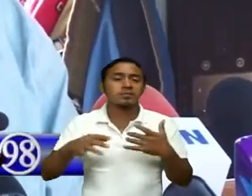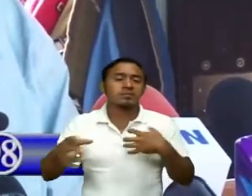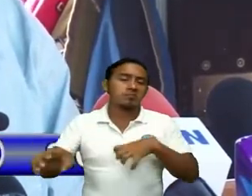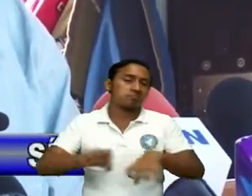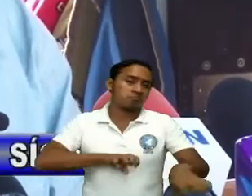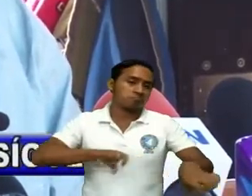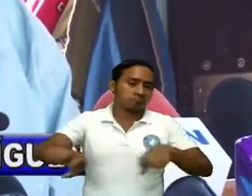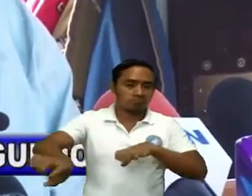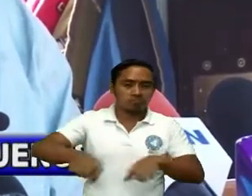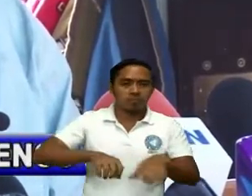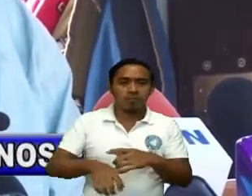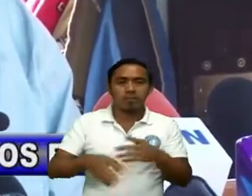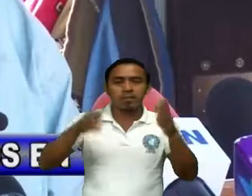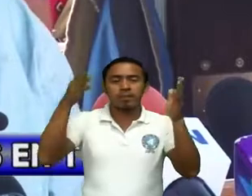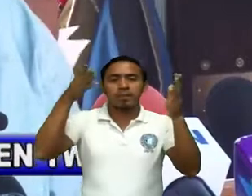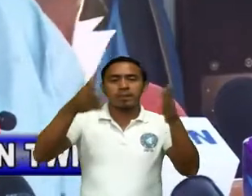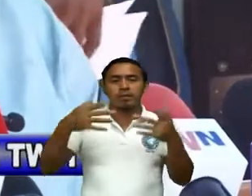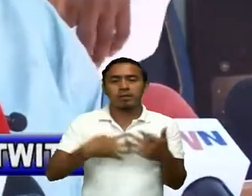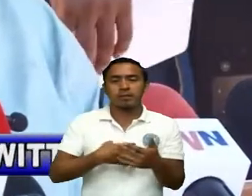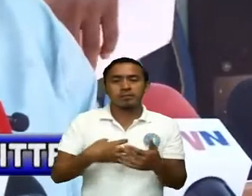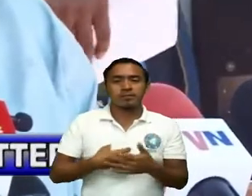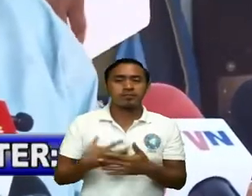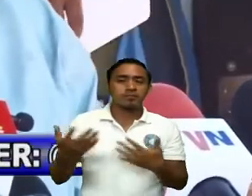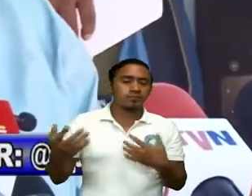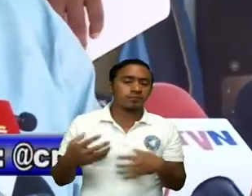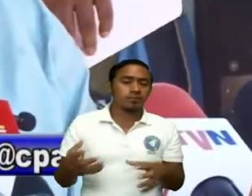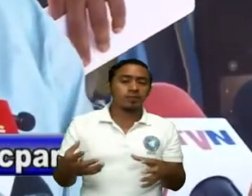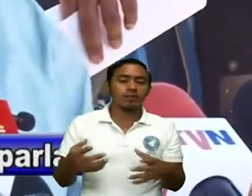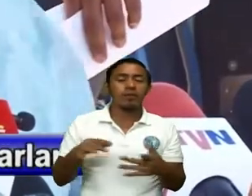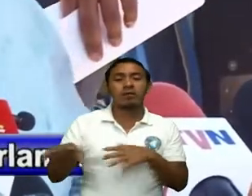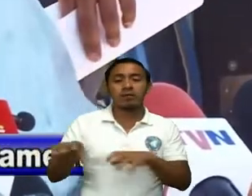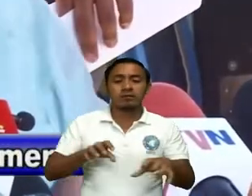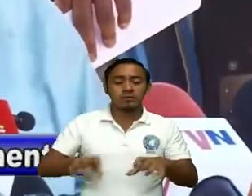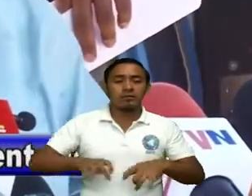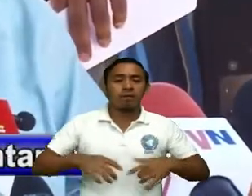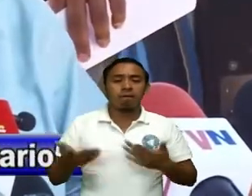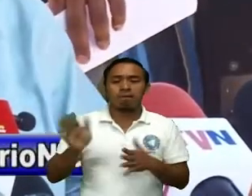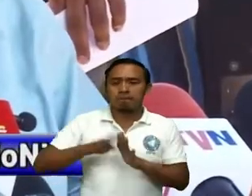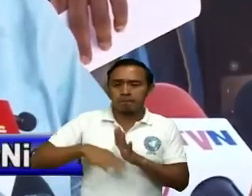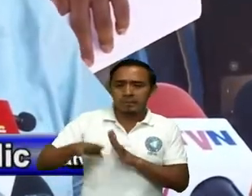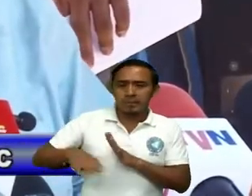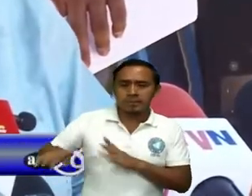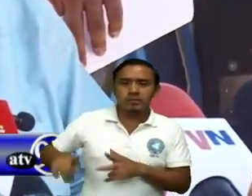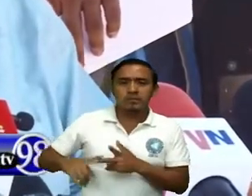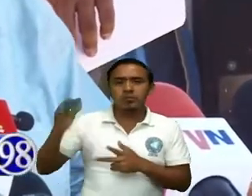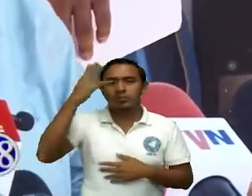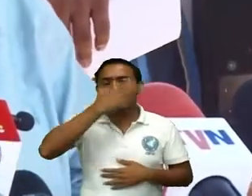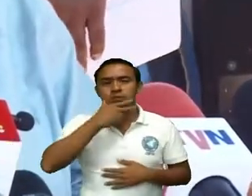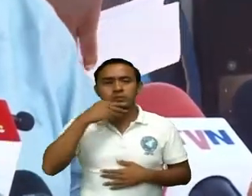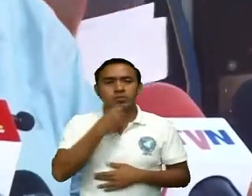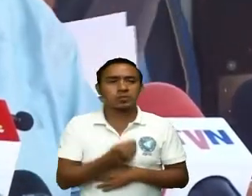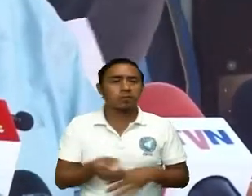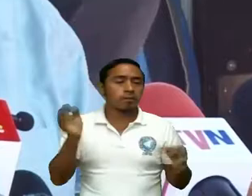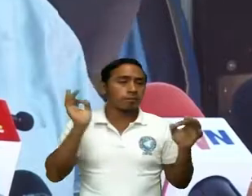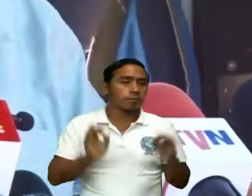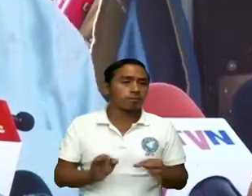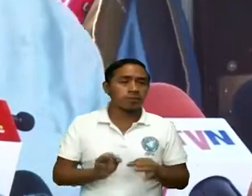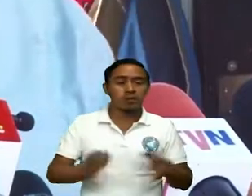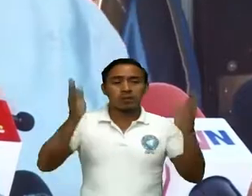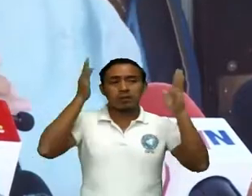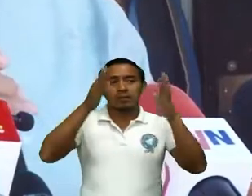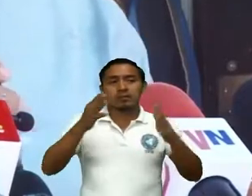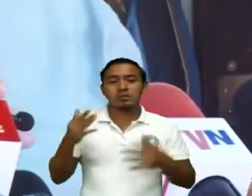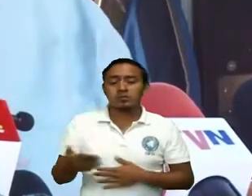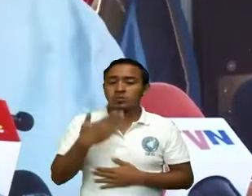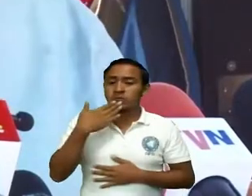fiestas, enfocado principalmente en las fiestas patrias, artículos más baratos, más bonitos, de calidad, atención con